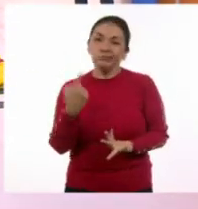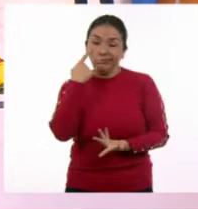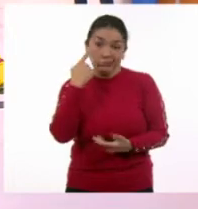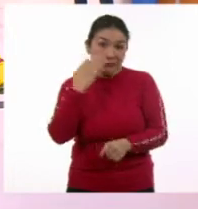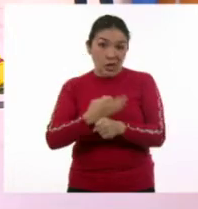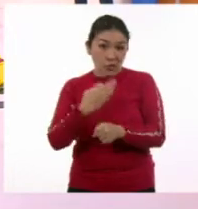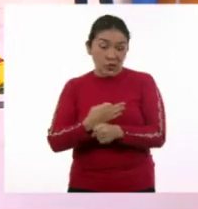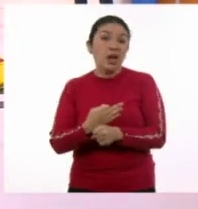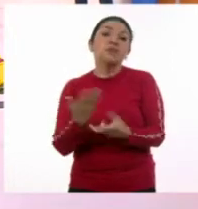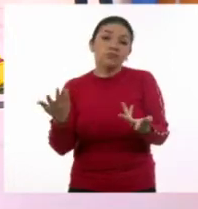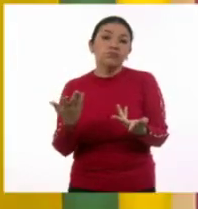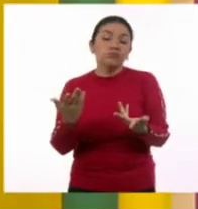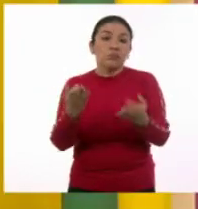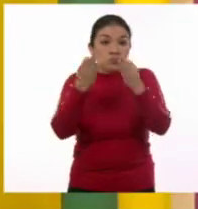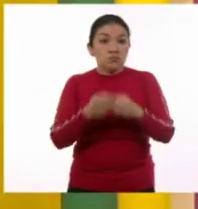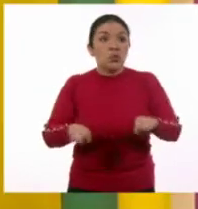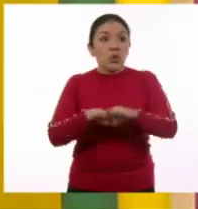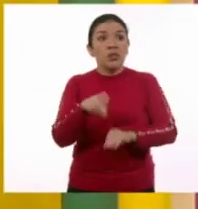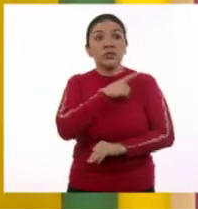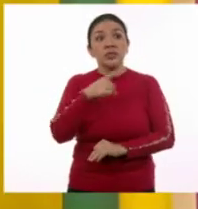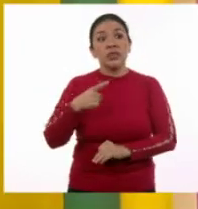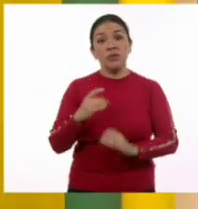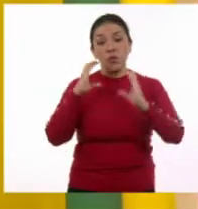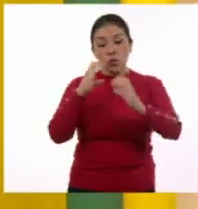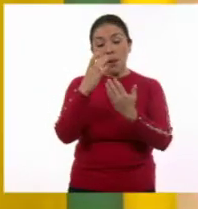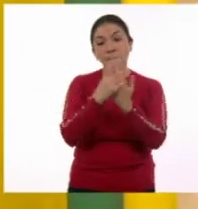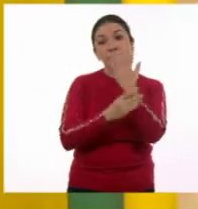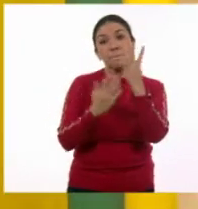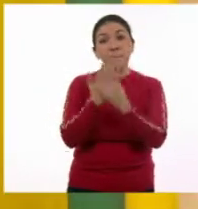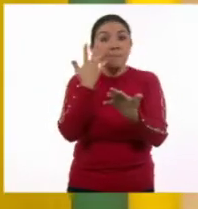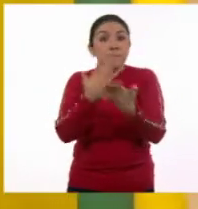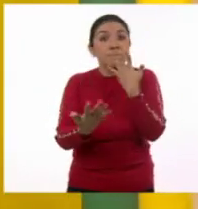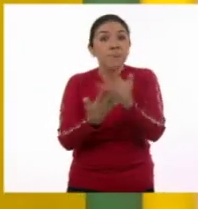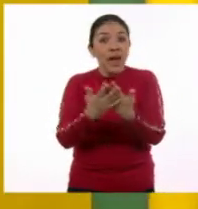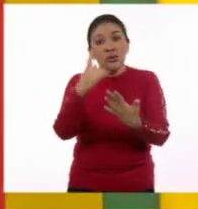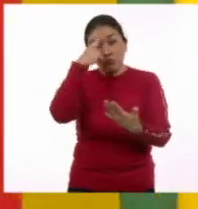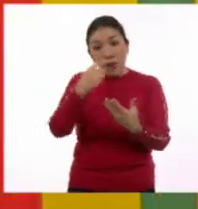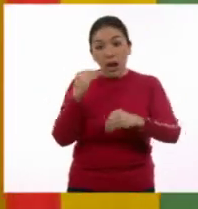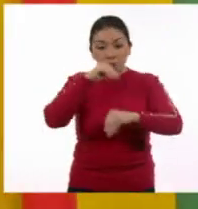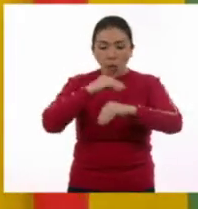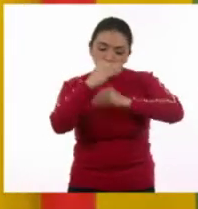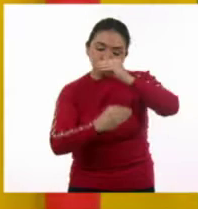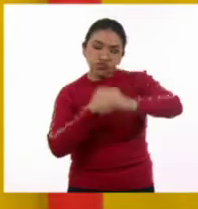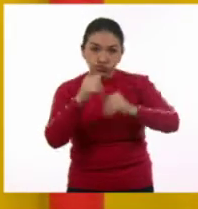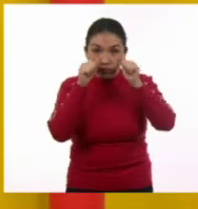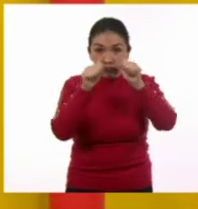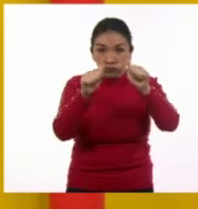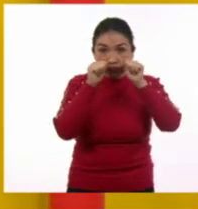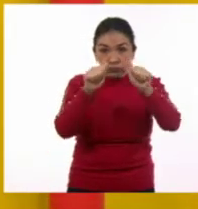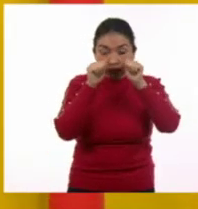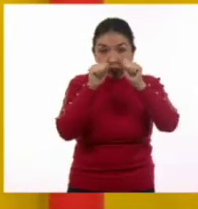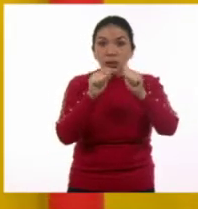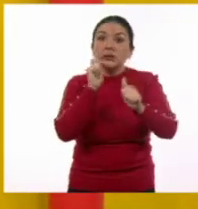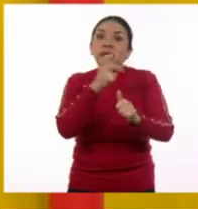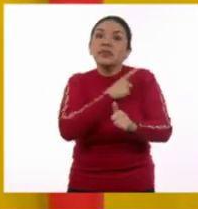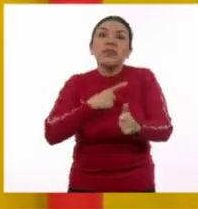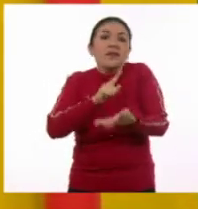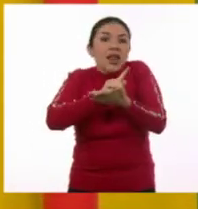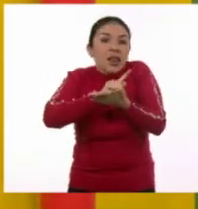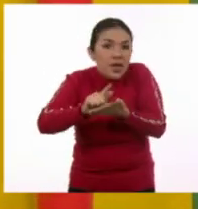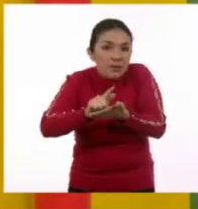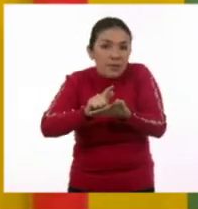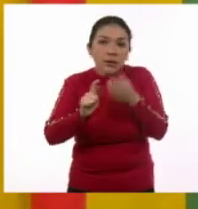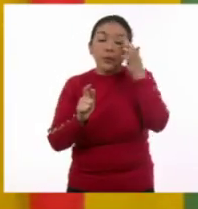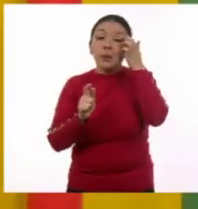caso bueno y tenemos que tener nuestras manos que es lo que vamos a utilizar para colocar nuestro vendaje lo más limpia o en este